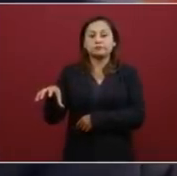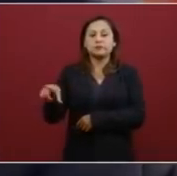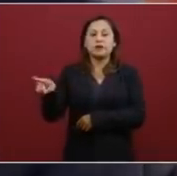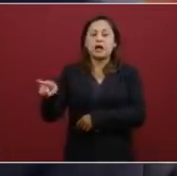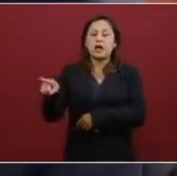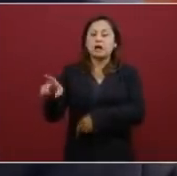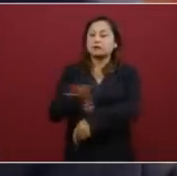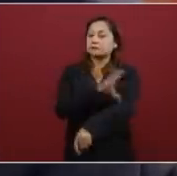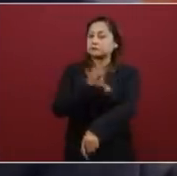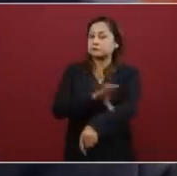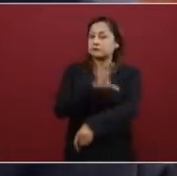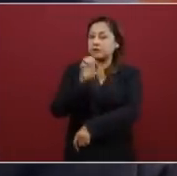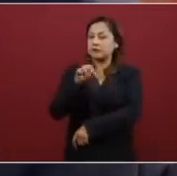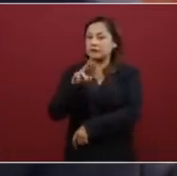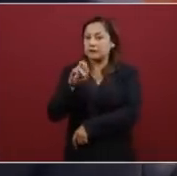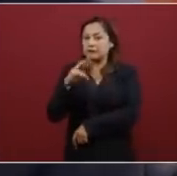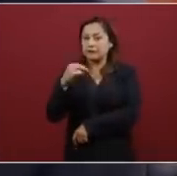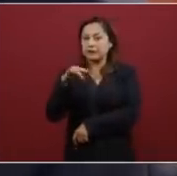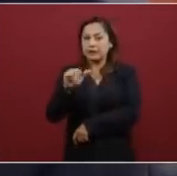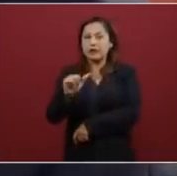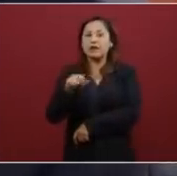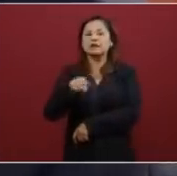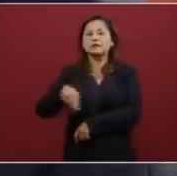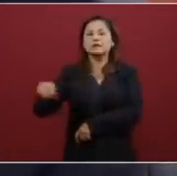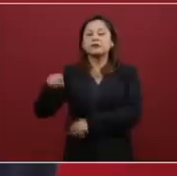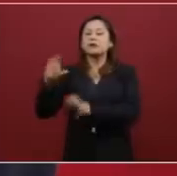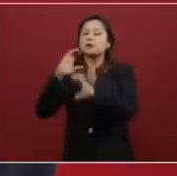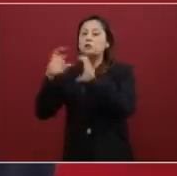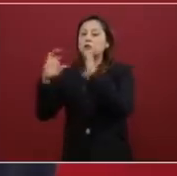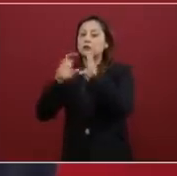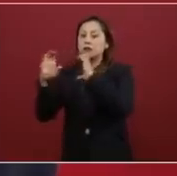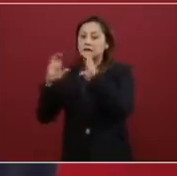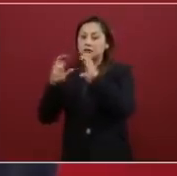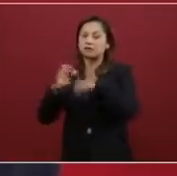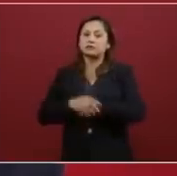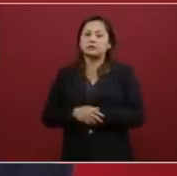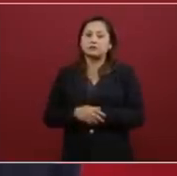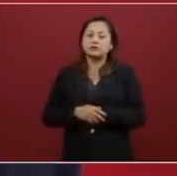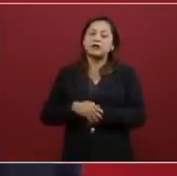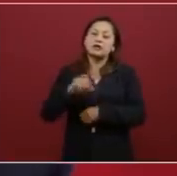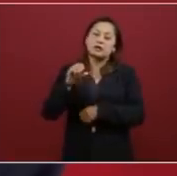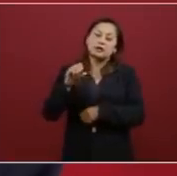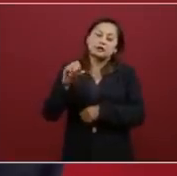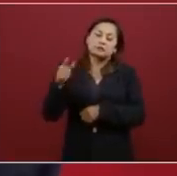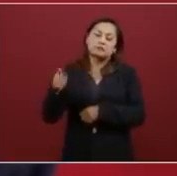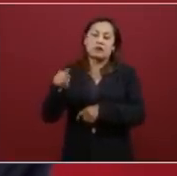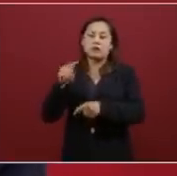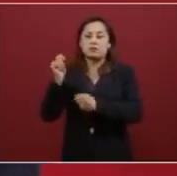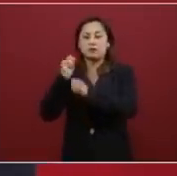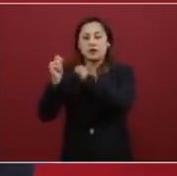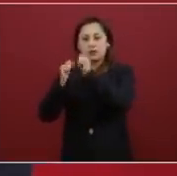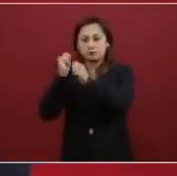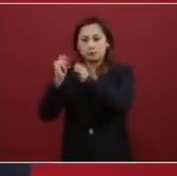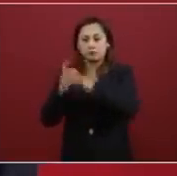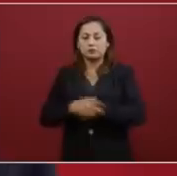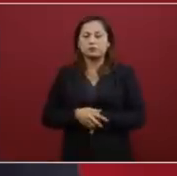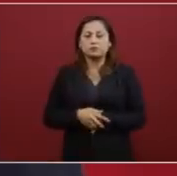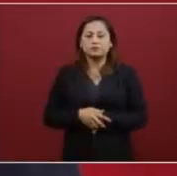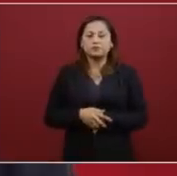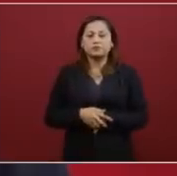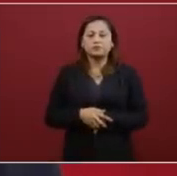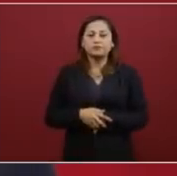energía y comunicaciones y transportes, y el